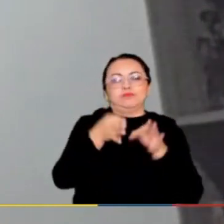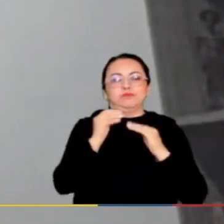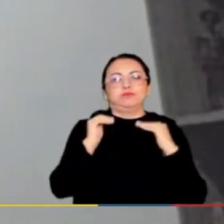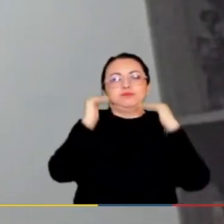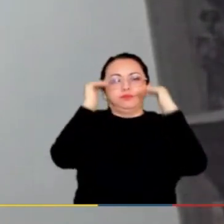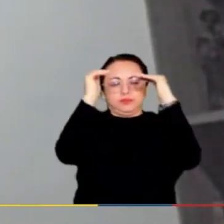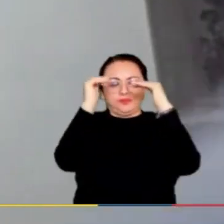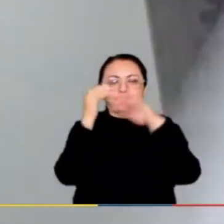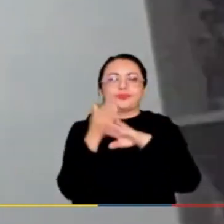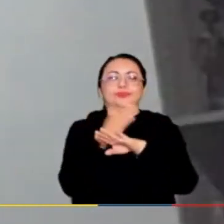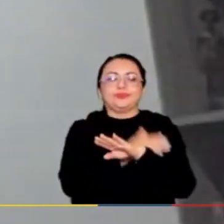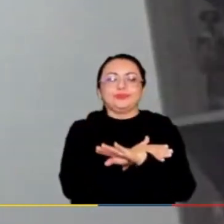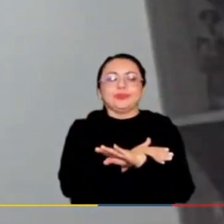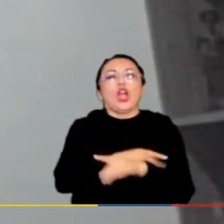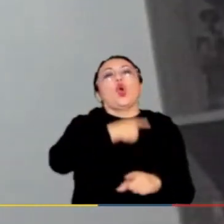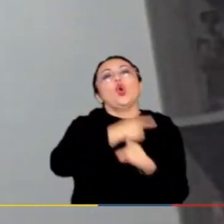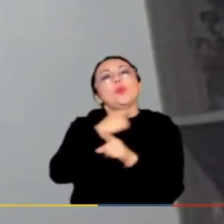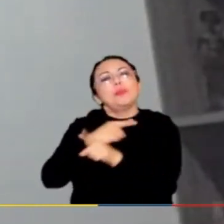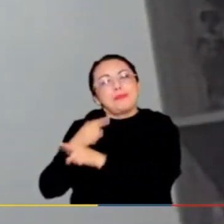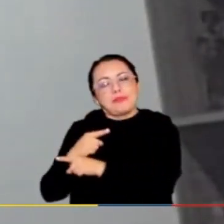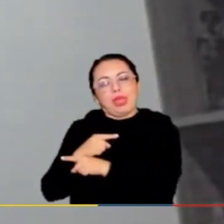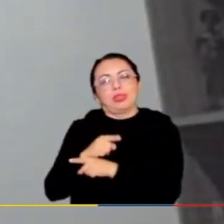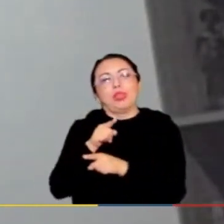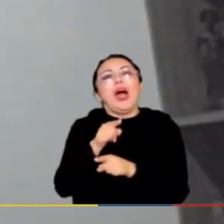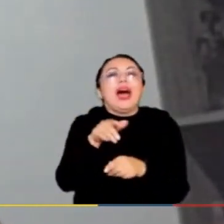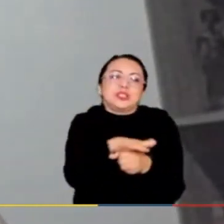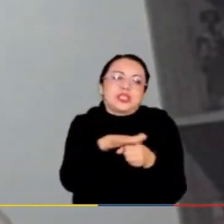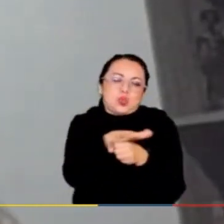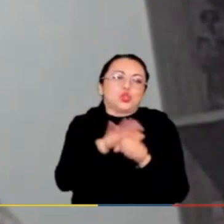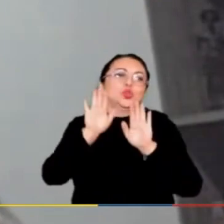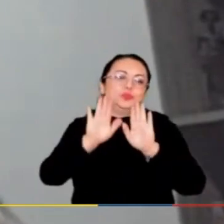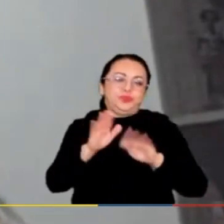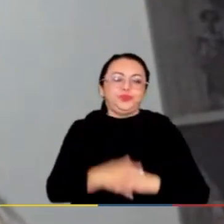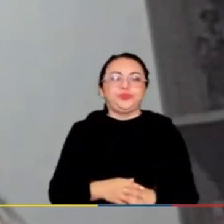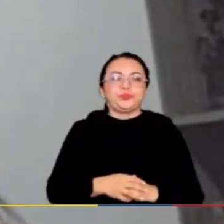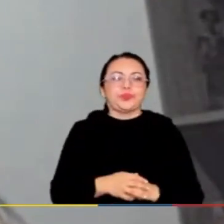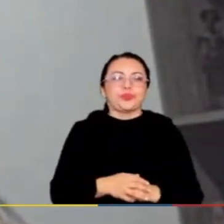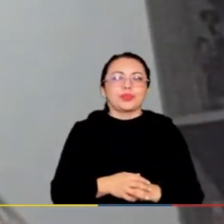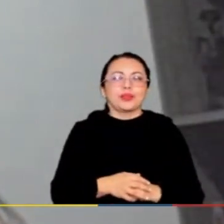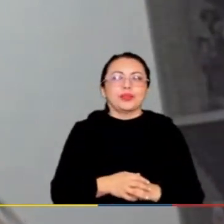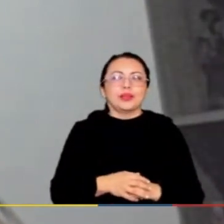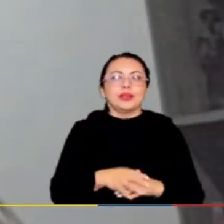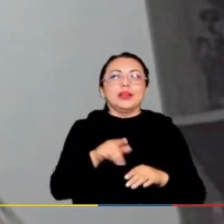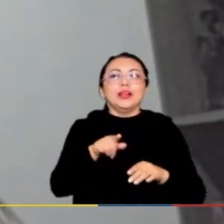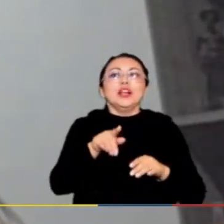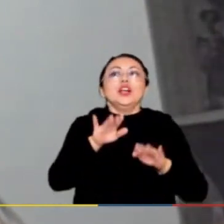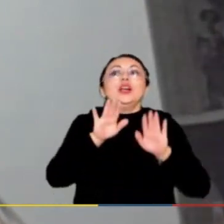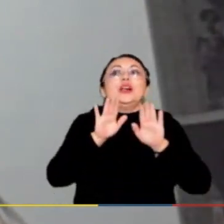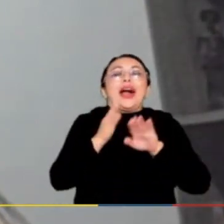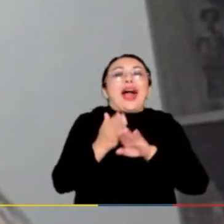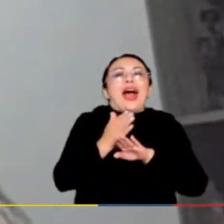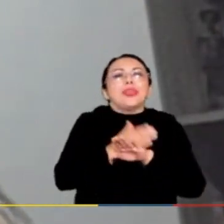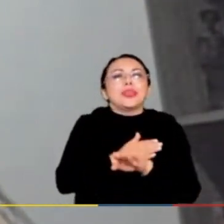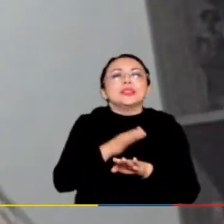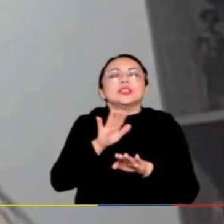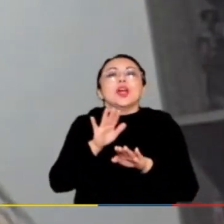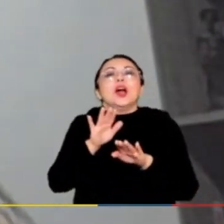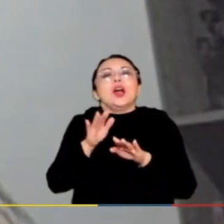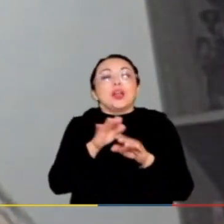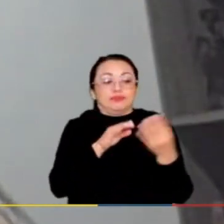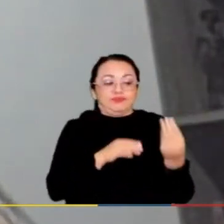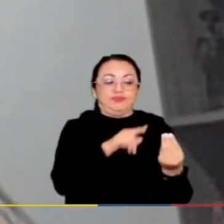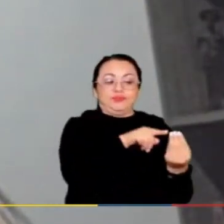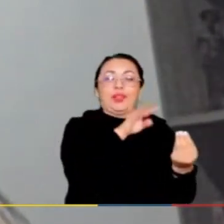bancarias y el incumplimiento de ellos en el presente asunto. Declaró probada la excepción de cumplimiento de normas Sarlaf alegada